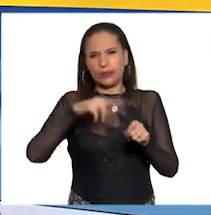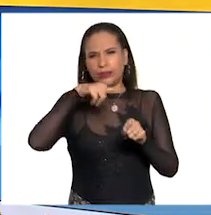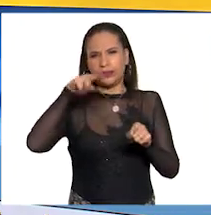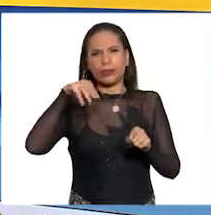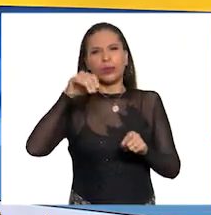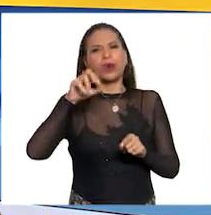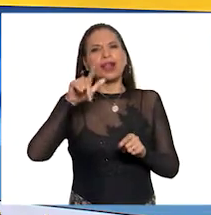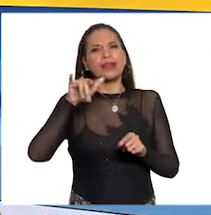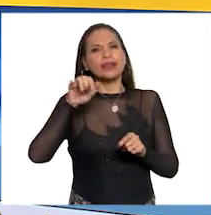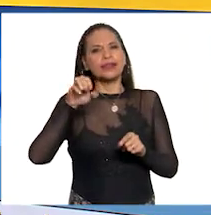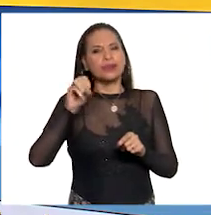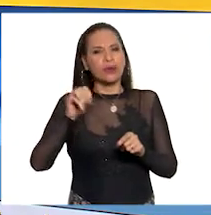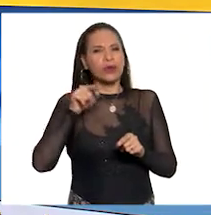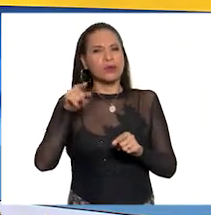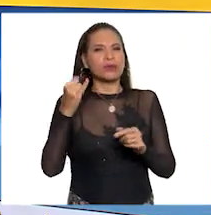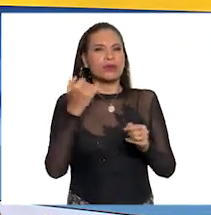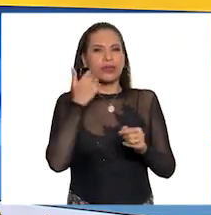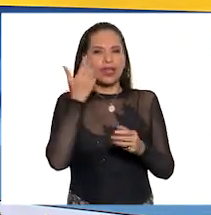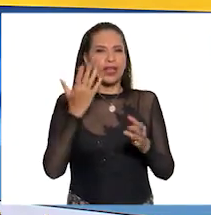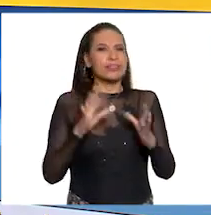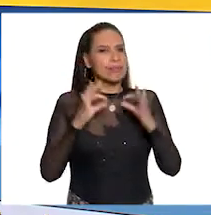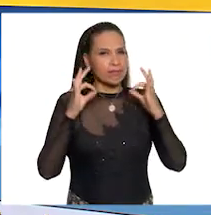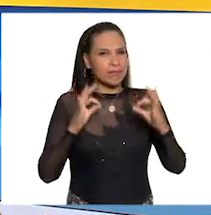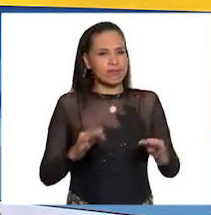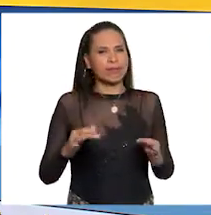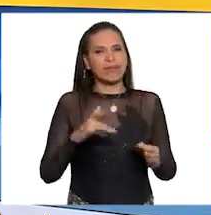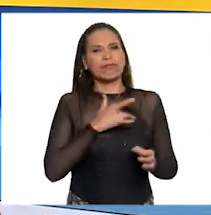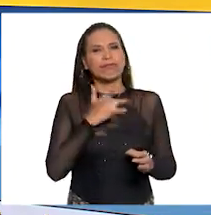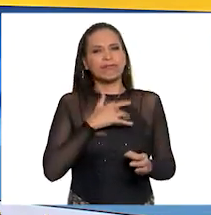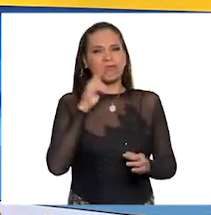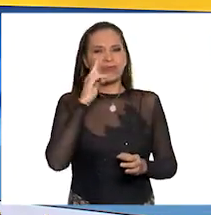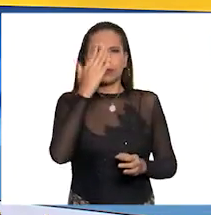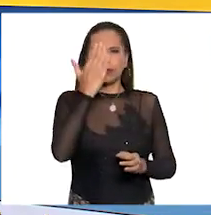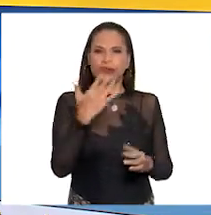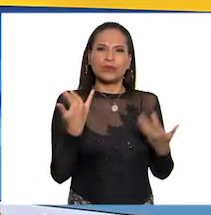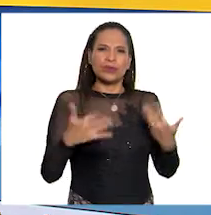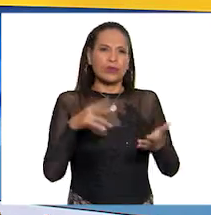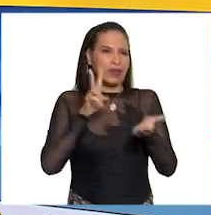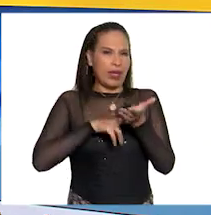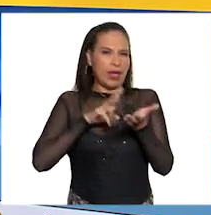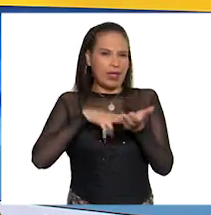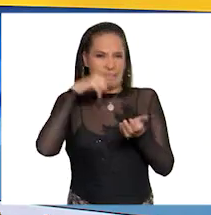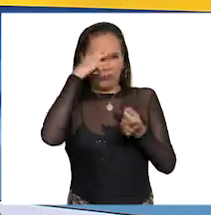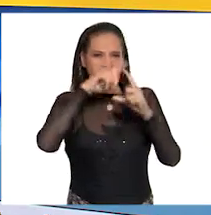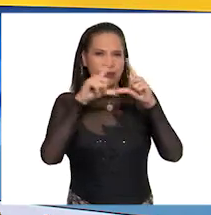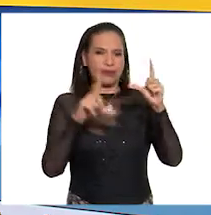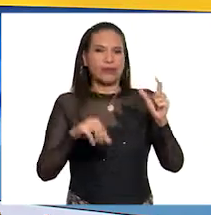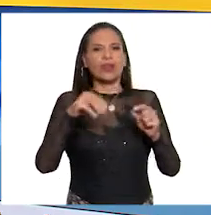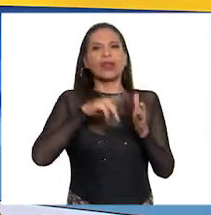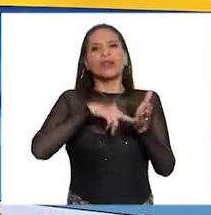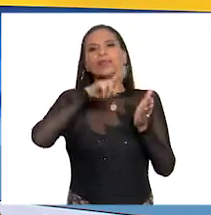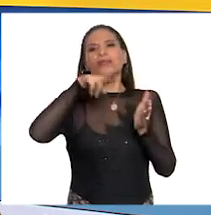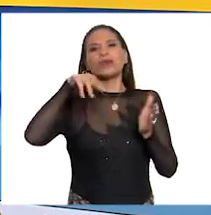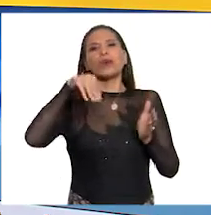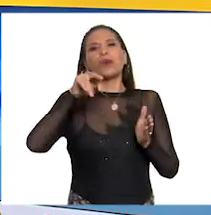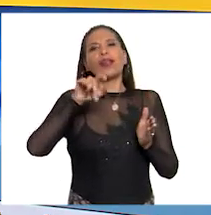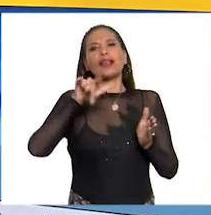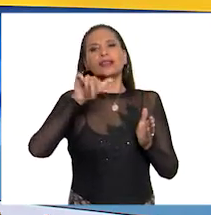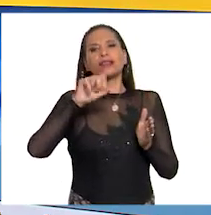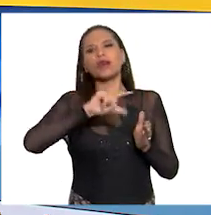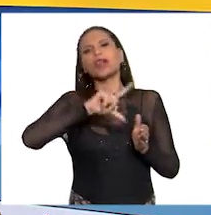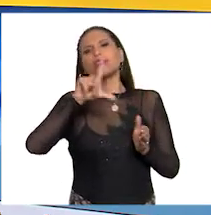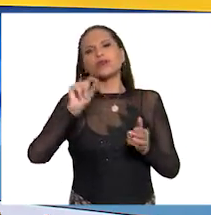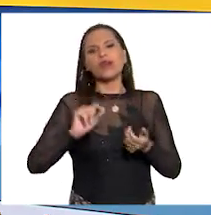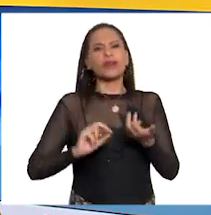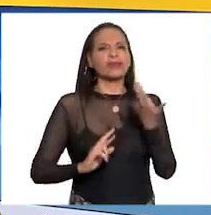literatura, también intentó formalizar el sentido de identidad nacional. El muralismo surgió justo después de la